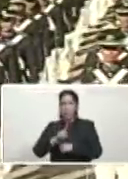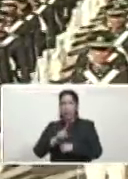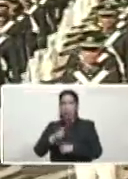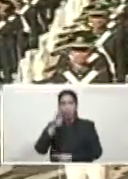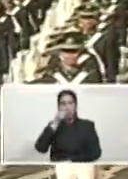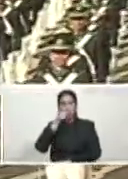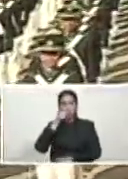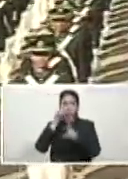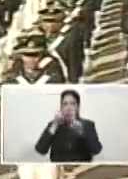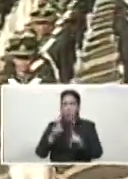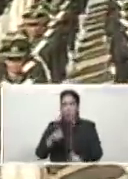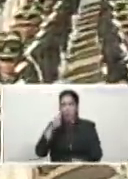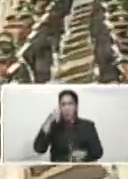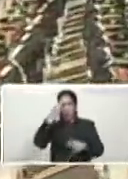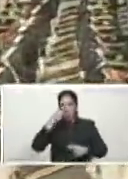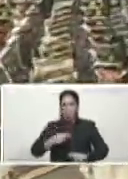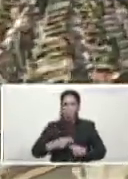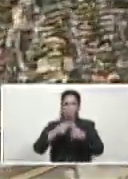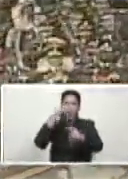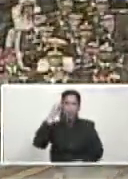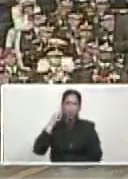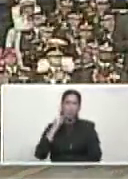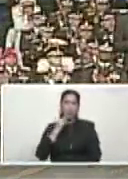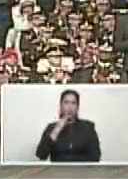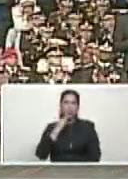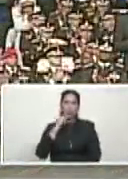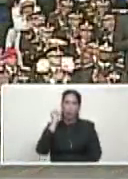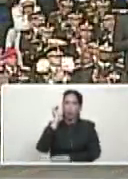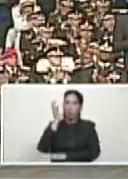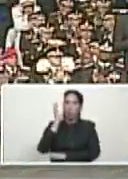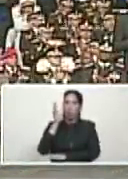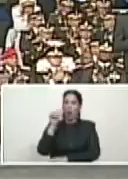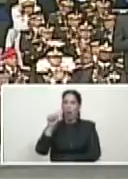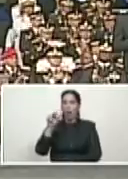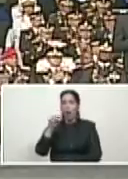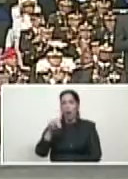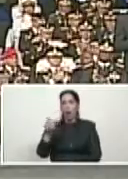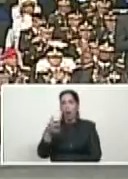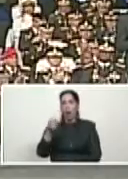en homenaje a Simón Bolívar y al Congreso de Angostura.